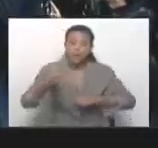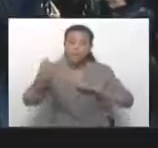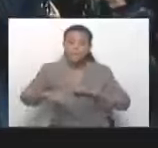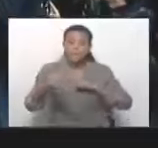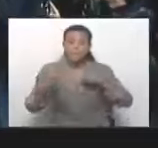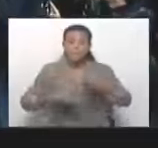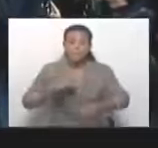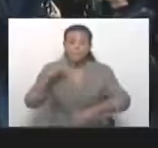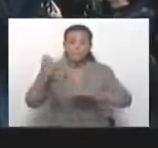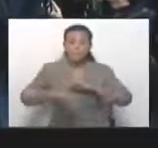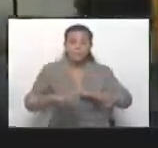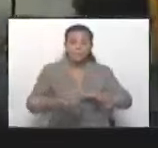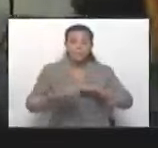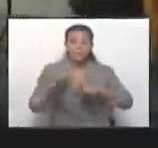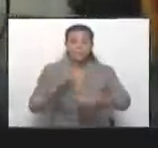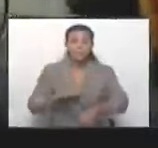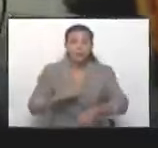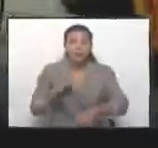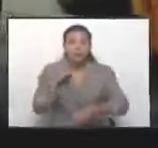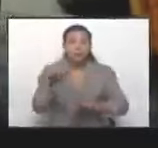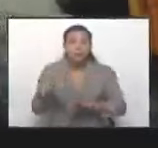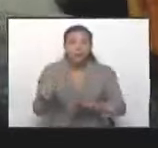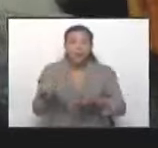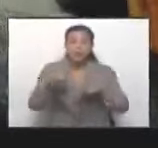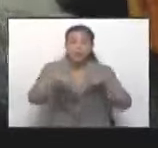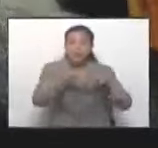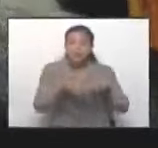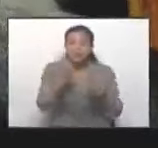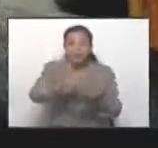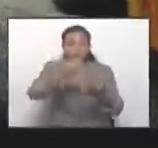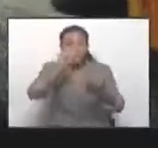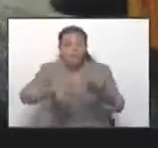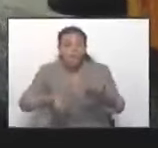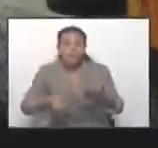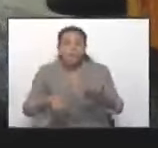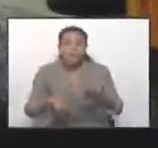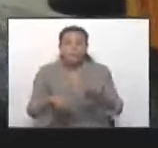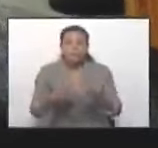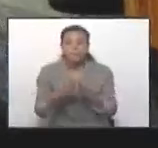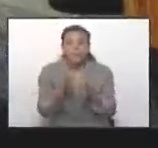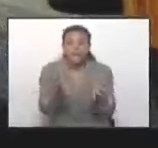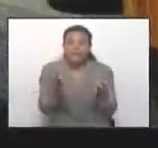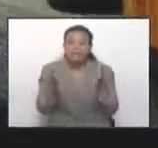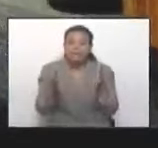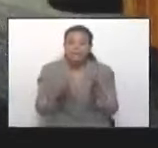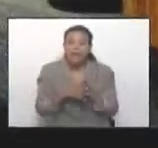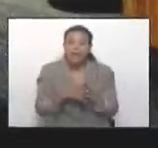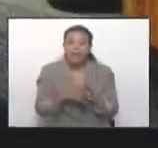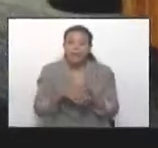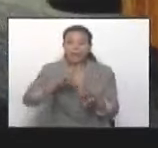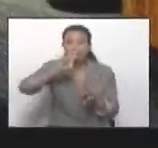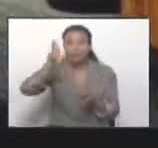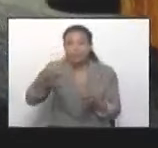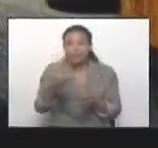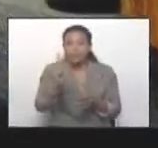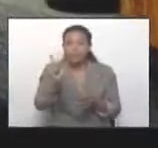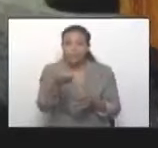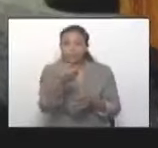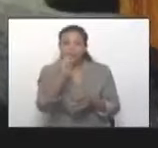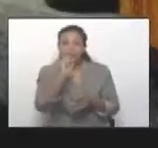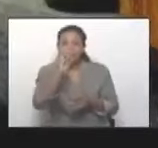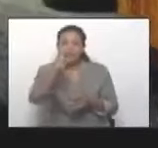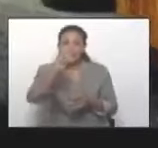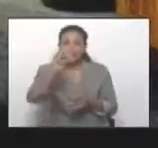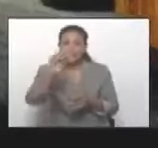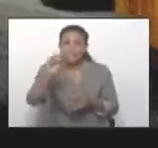una tambora firmada por los niños y los participantes del récord Guinness. Yo en una época, en el liceo, tocaba